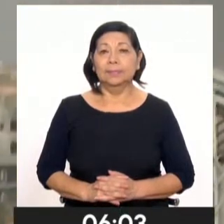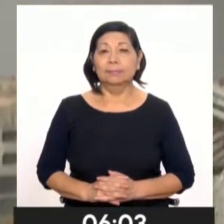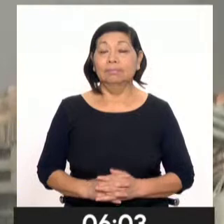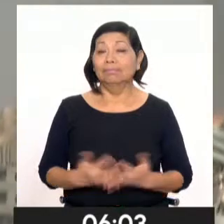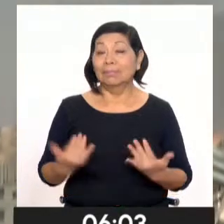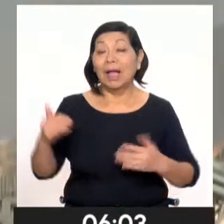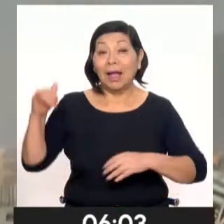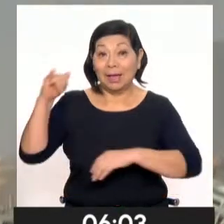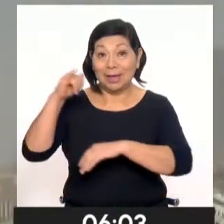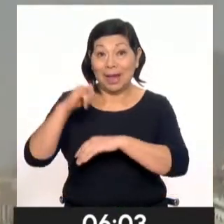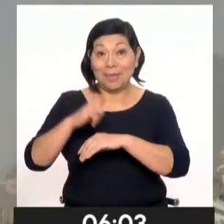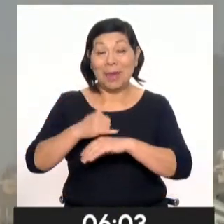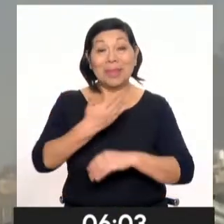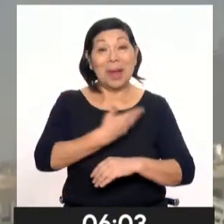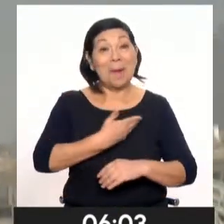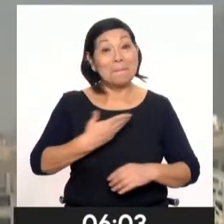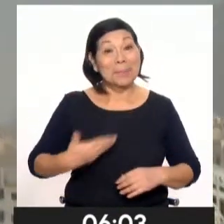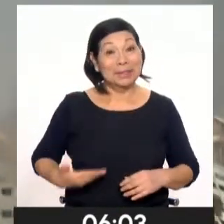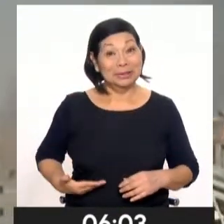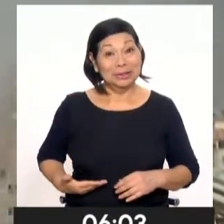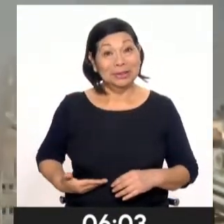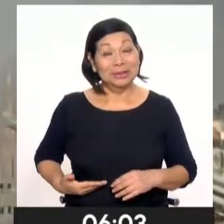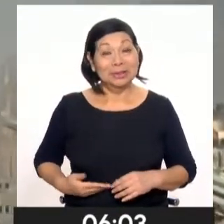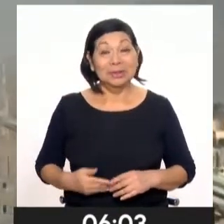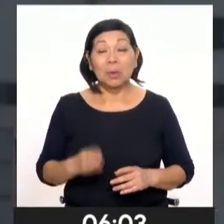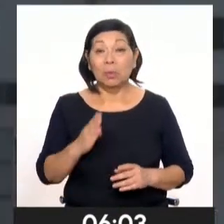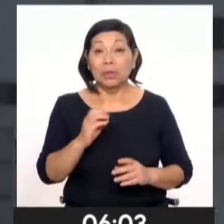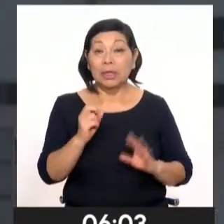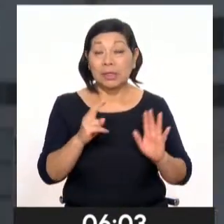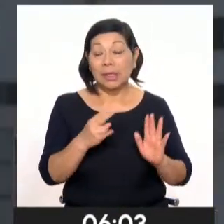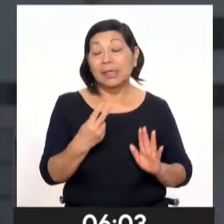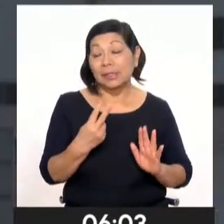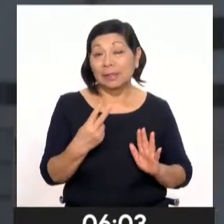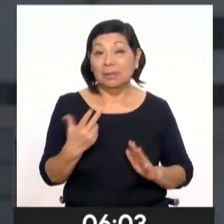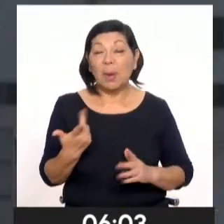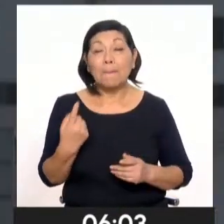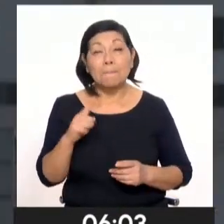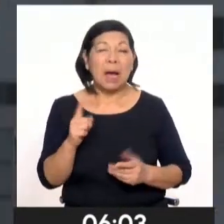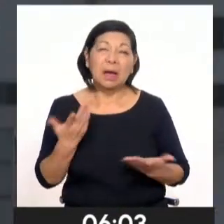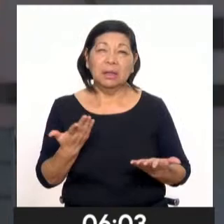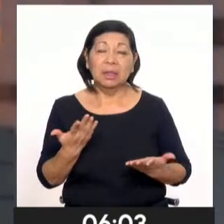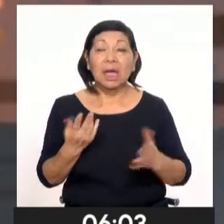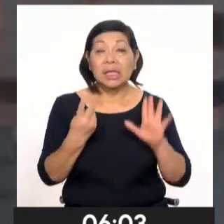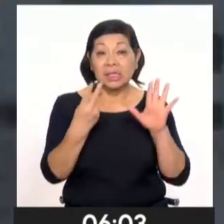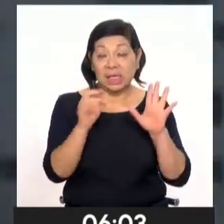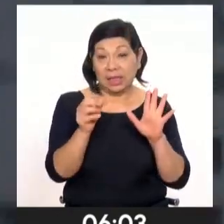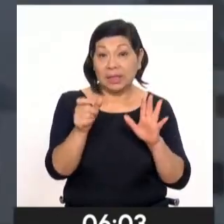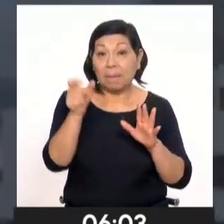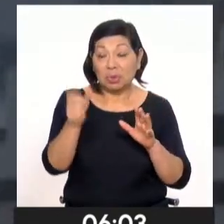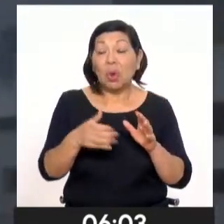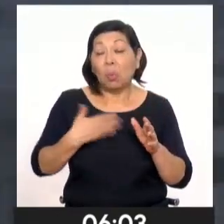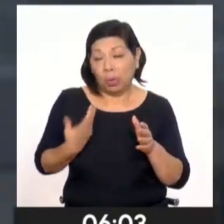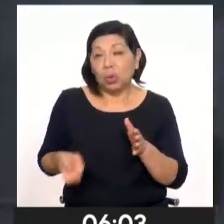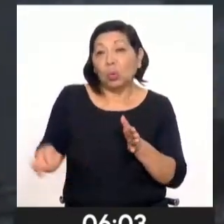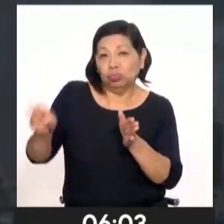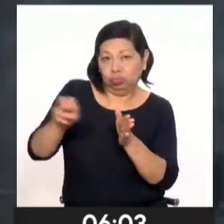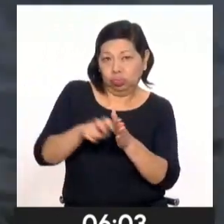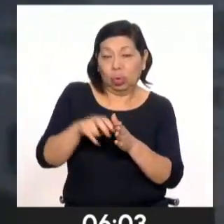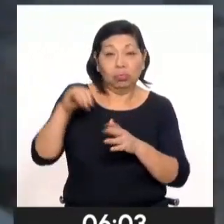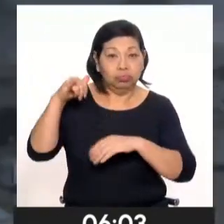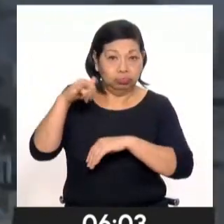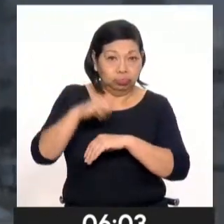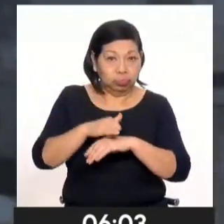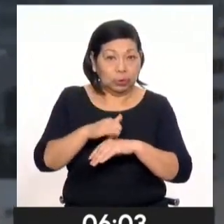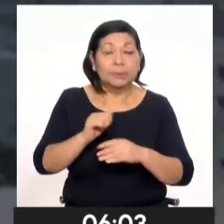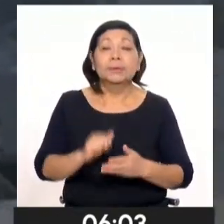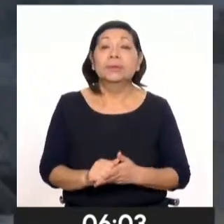Bueno, el avión entonces presidencial, que es un Boeing 737 con capacidad para 70 pasajeros, se dirige a